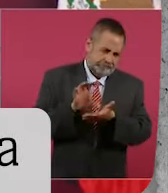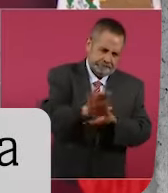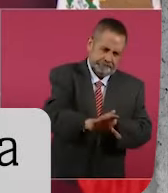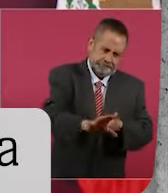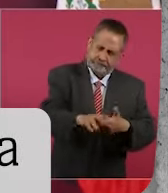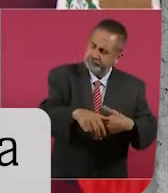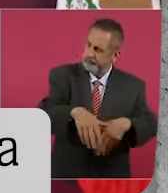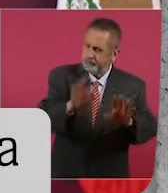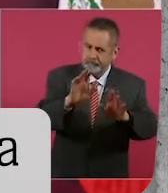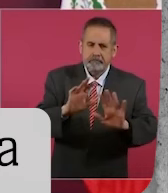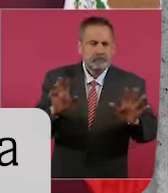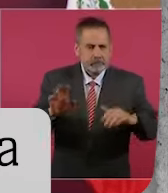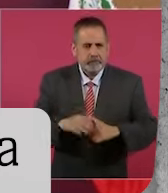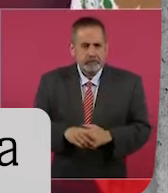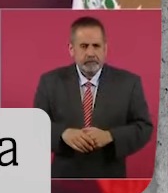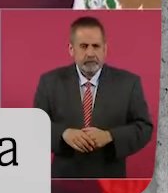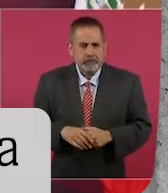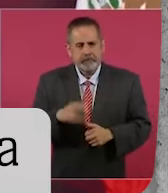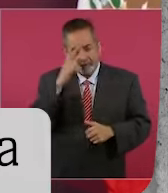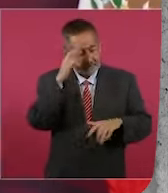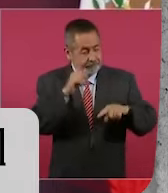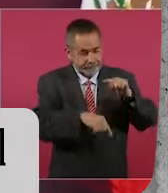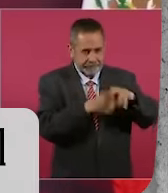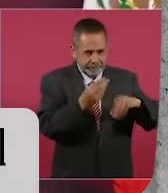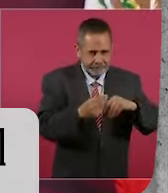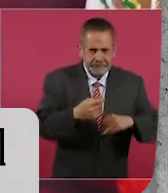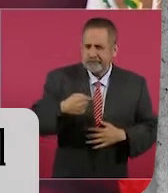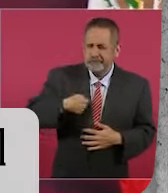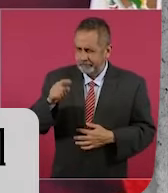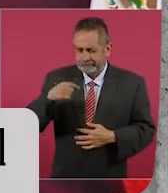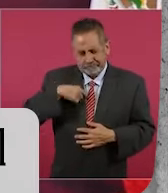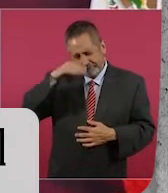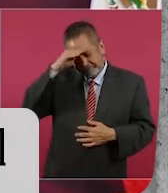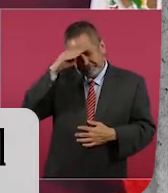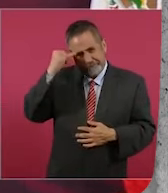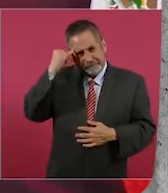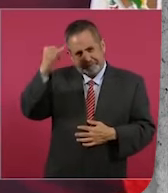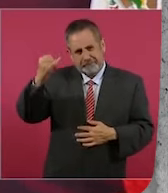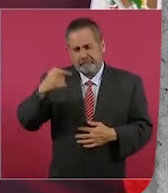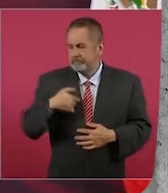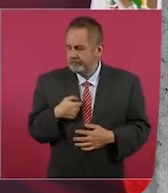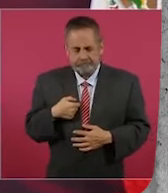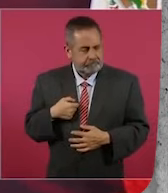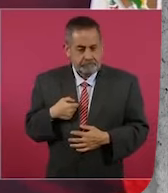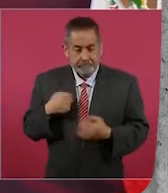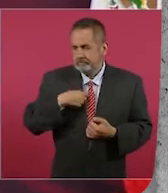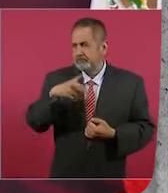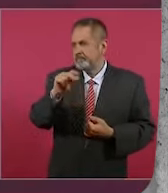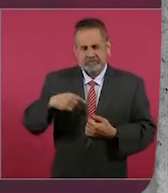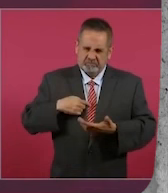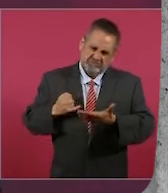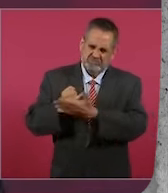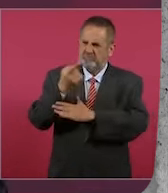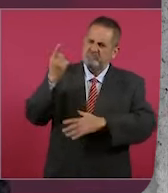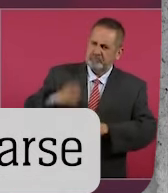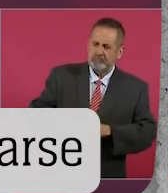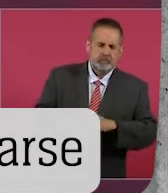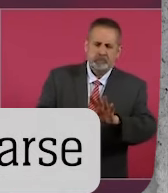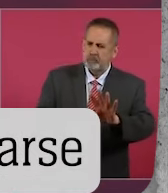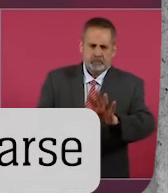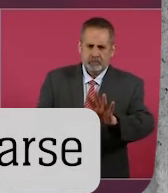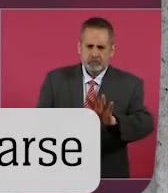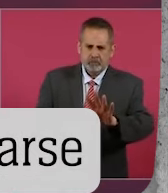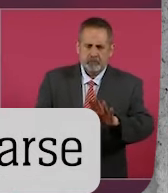y se llevó a cabo esa reforma. Yo planteé desde el principio que no lo iba yo a hacer así, que el cambio,